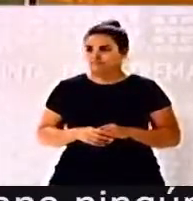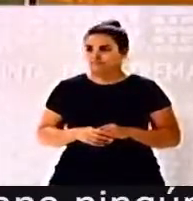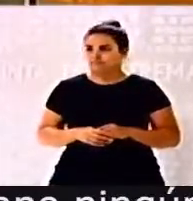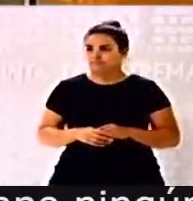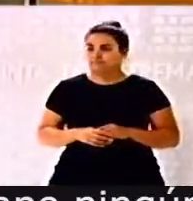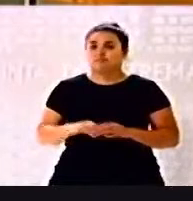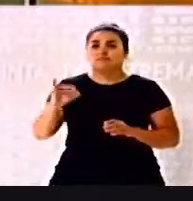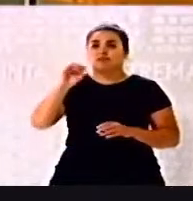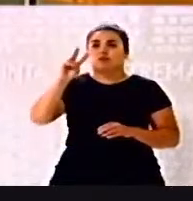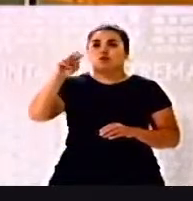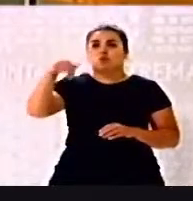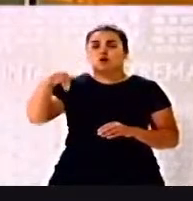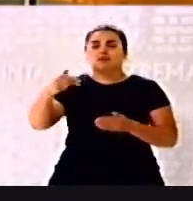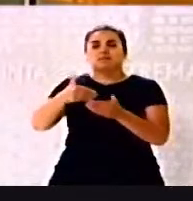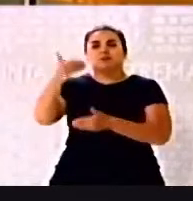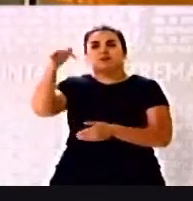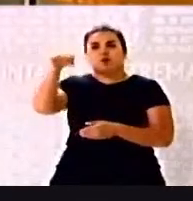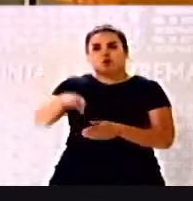Juan Soriano, del diario.